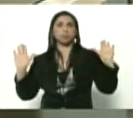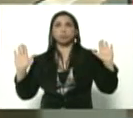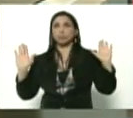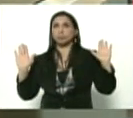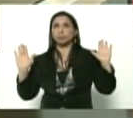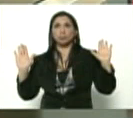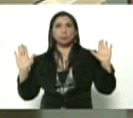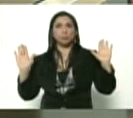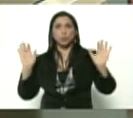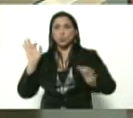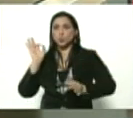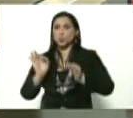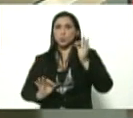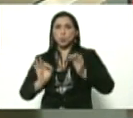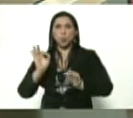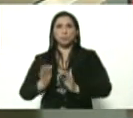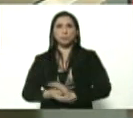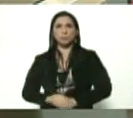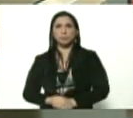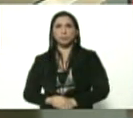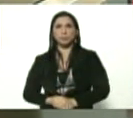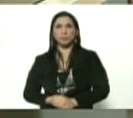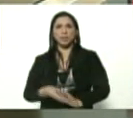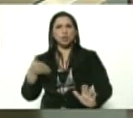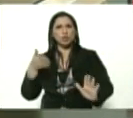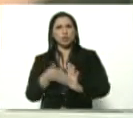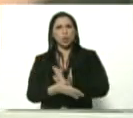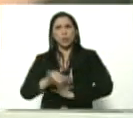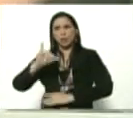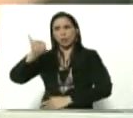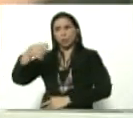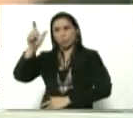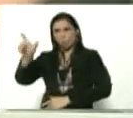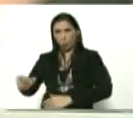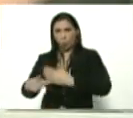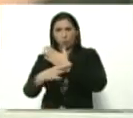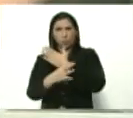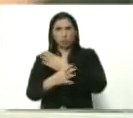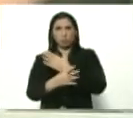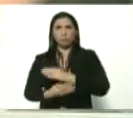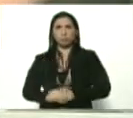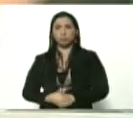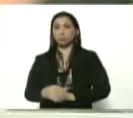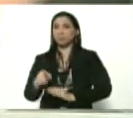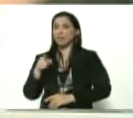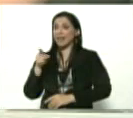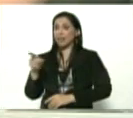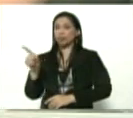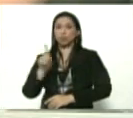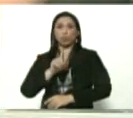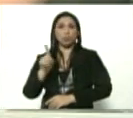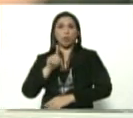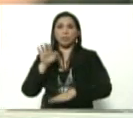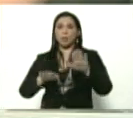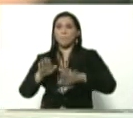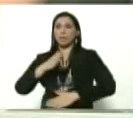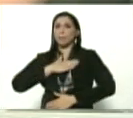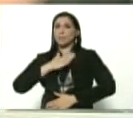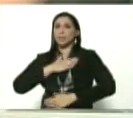será justo. Sobre el señor Juan Guaidó, eso no depende de mi respuesta.